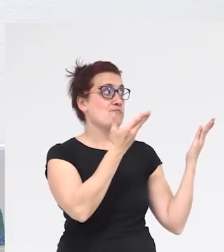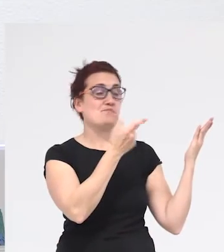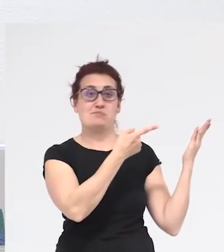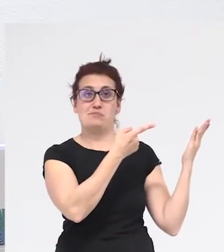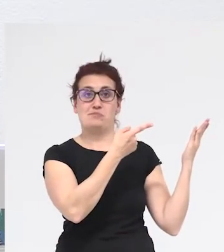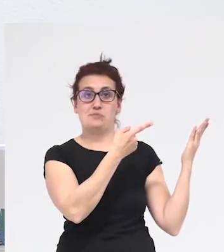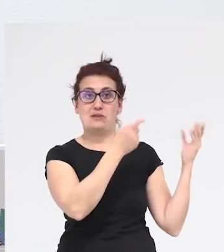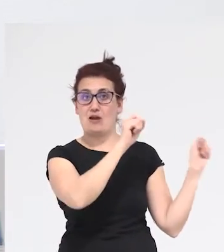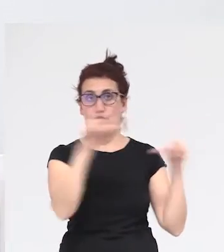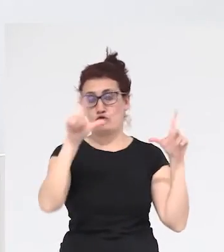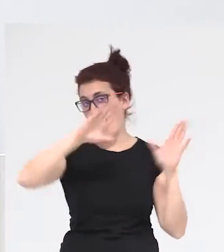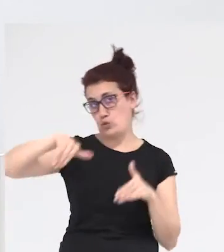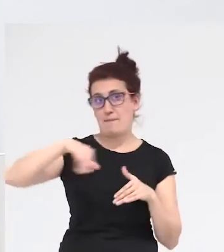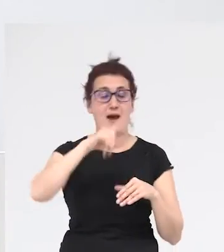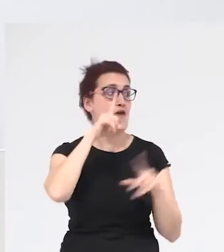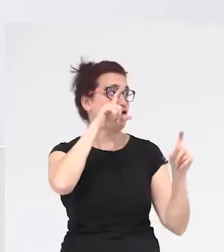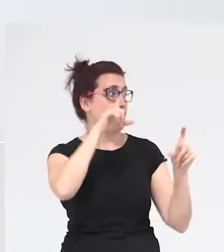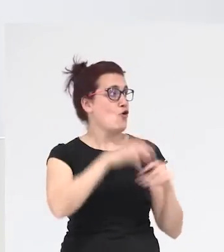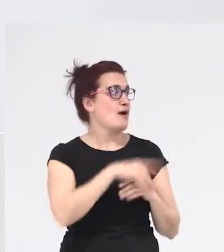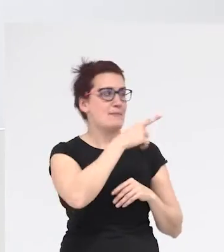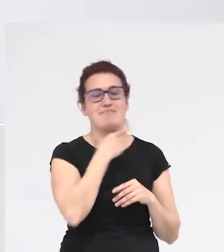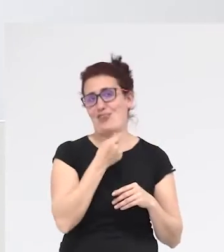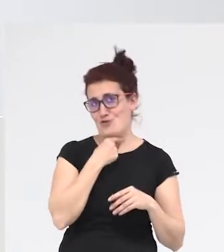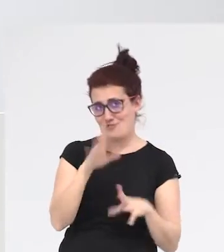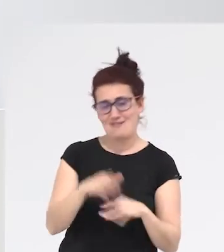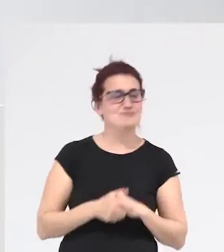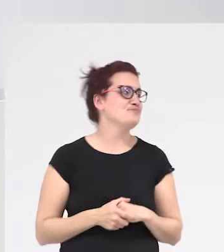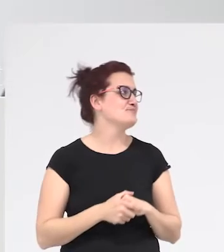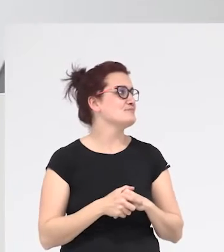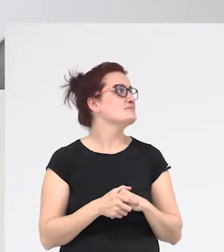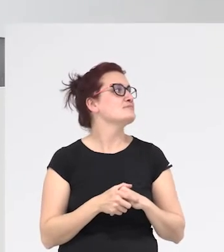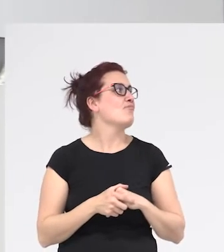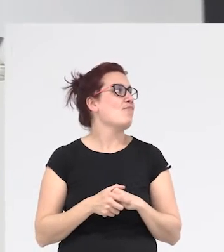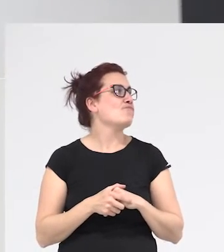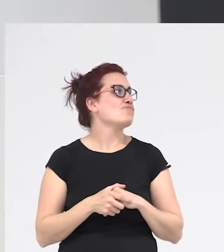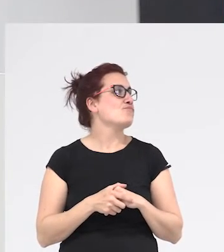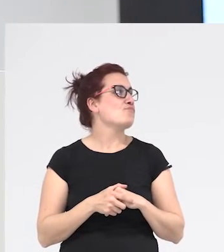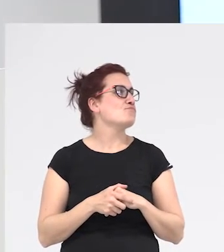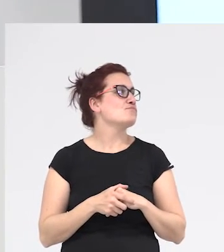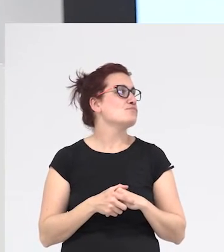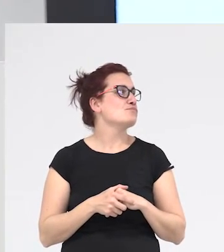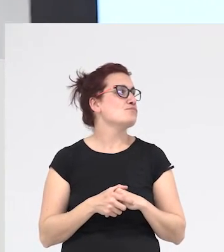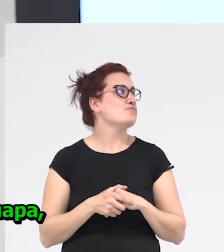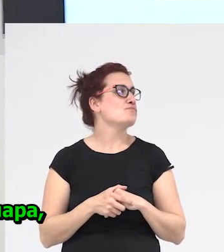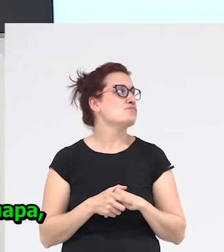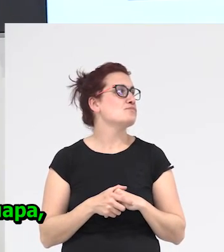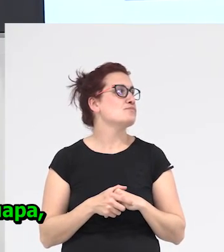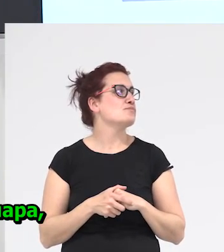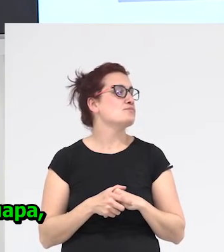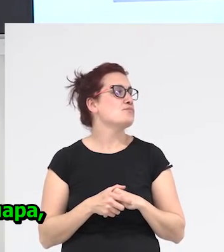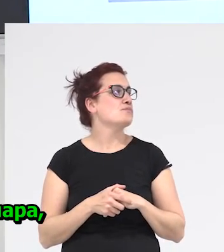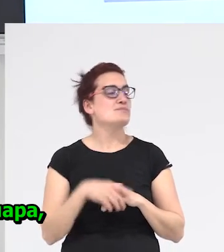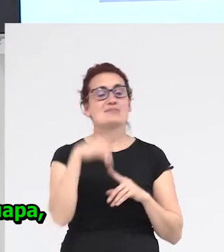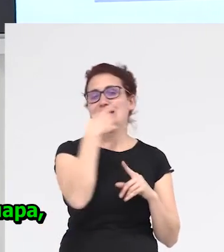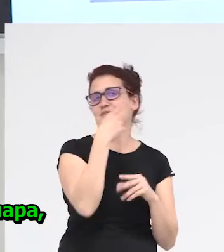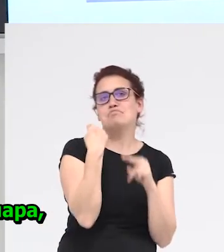Esta última diapo, que me parece graciosa, que es como para quedarnos con esta idea de este